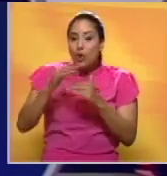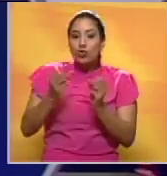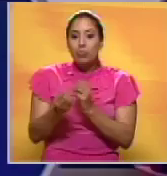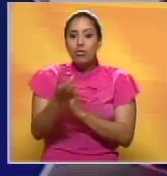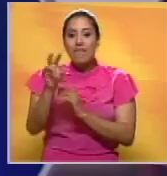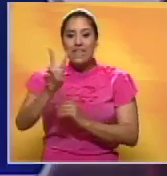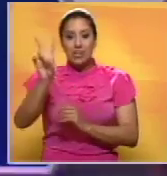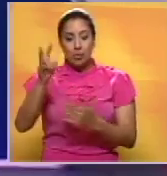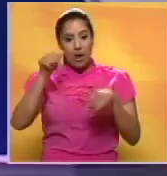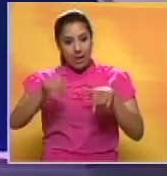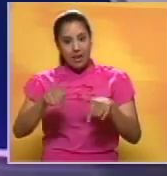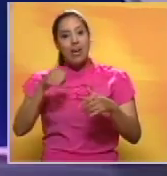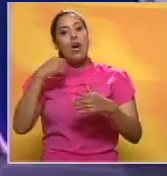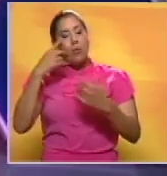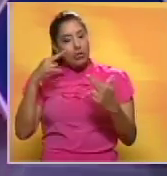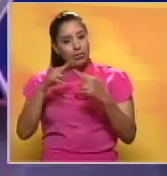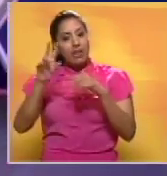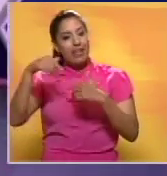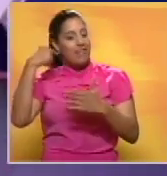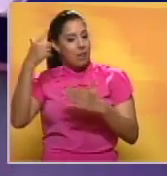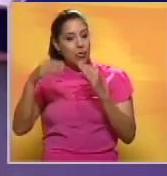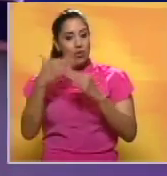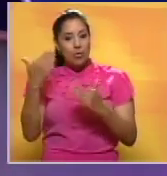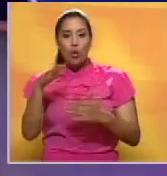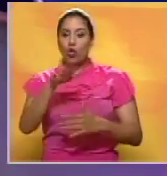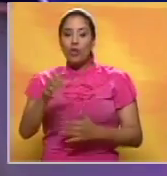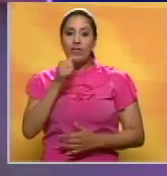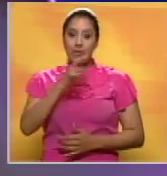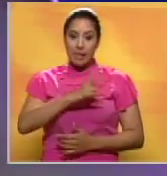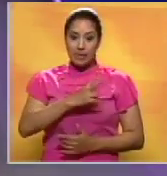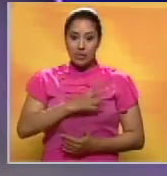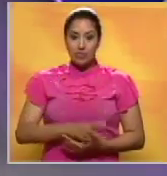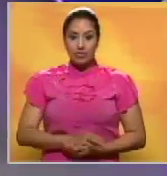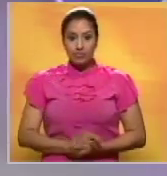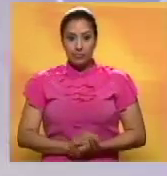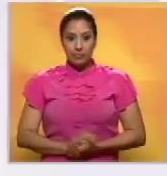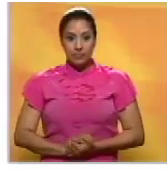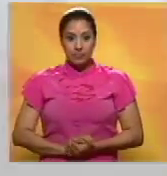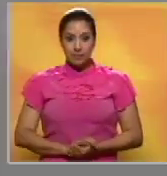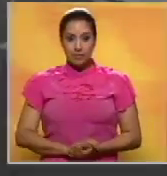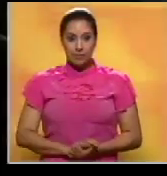Soy Carilis Cuadros y los espero en una próxima emisión de Estrenos y Estrellas por su noticiero Venevisión.